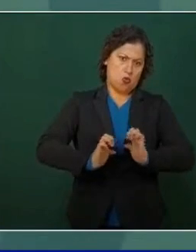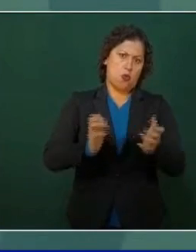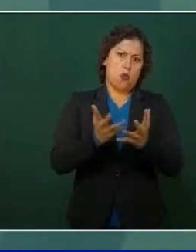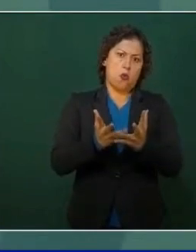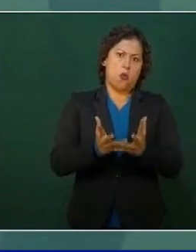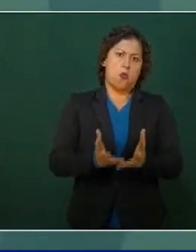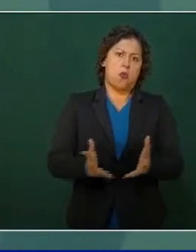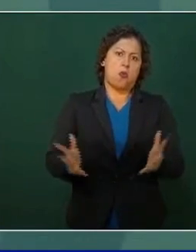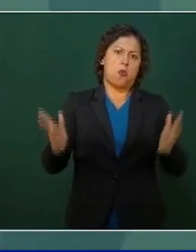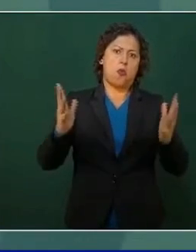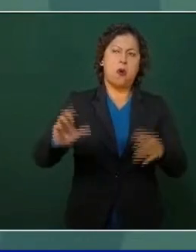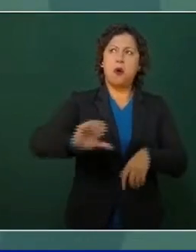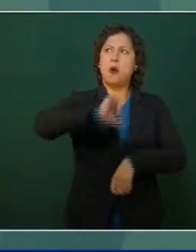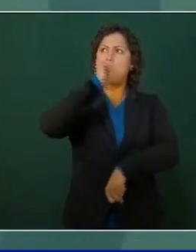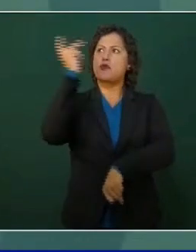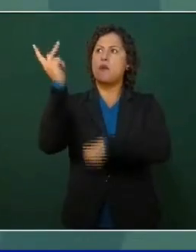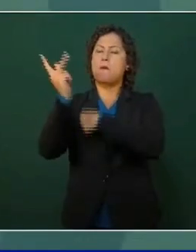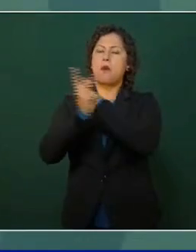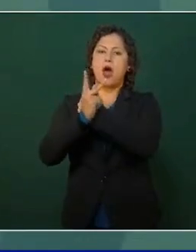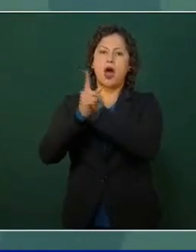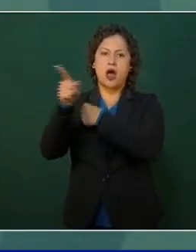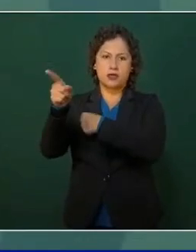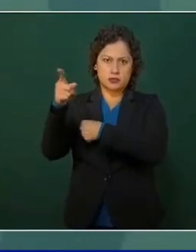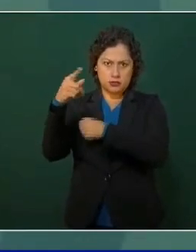departamentos en el extranjero,